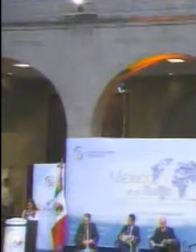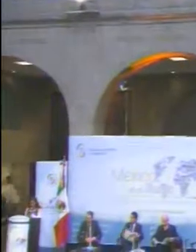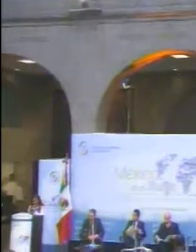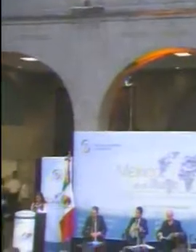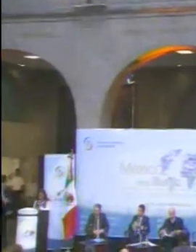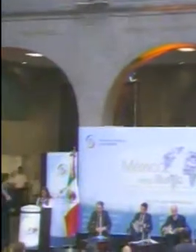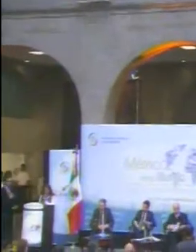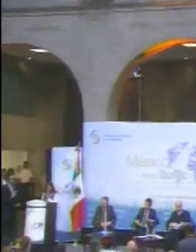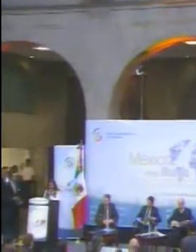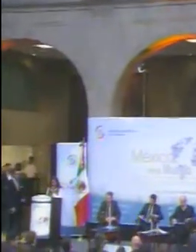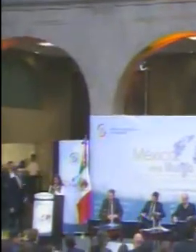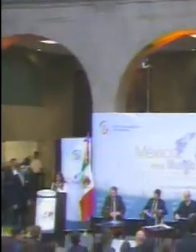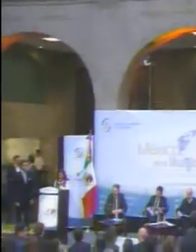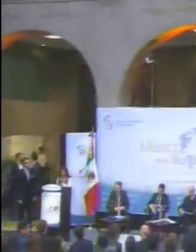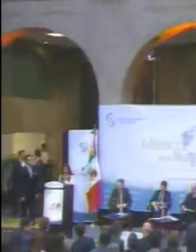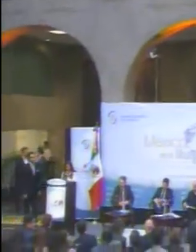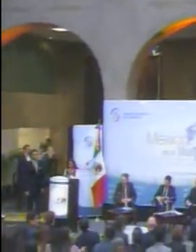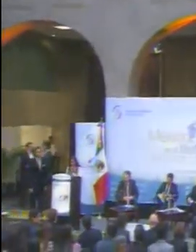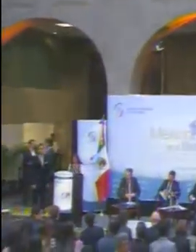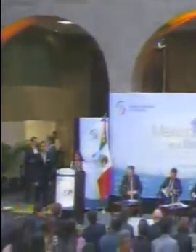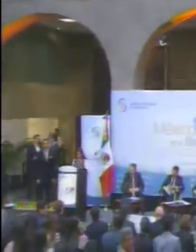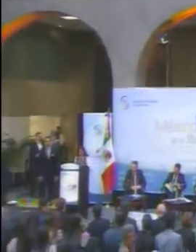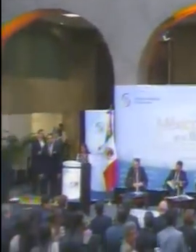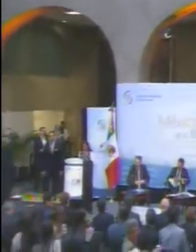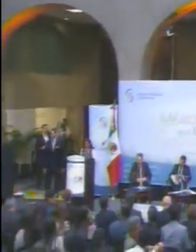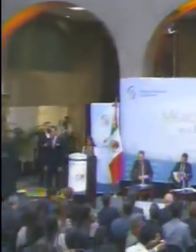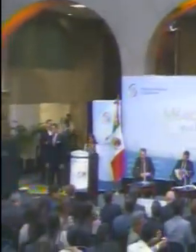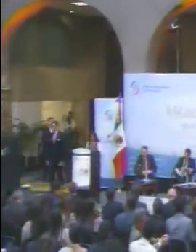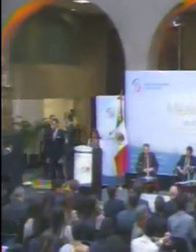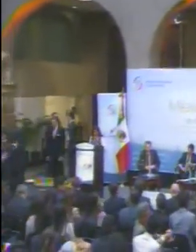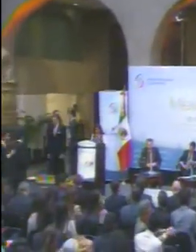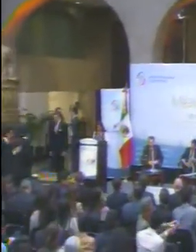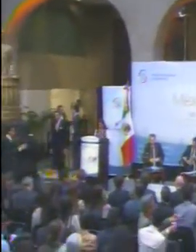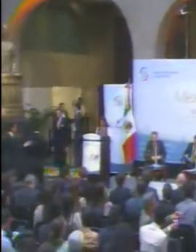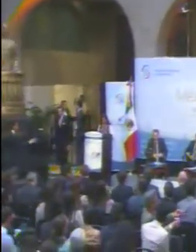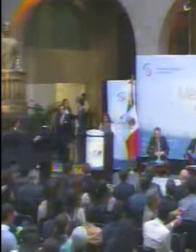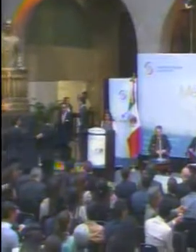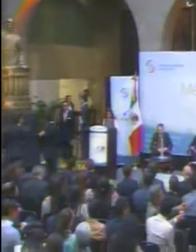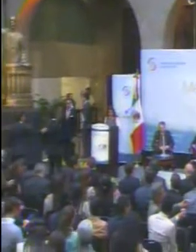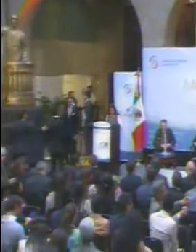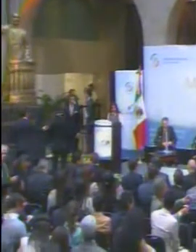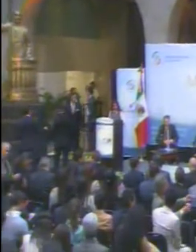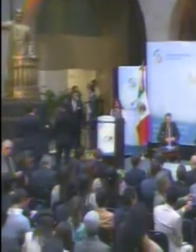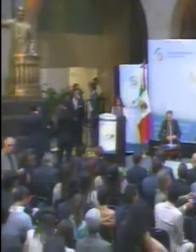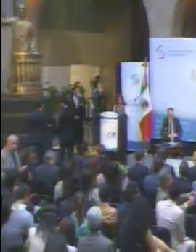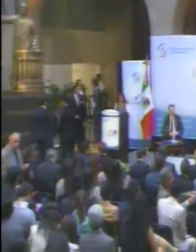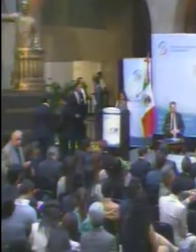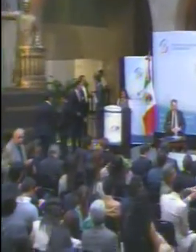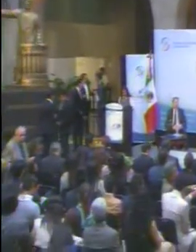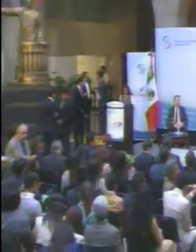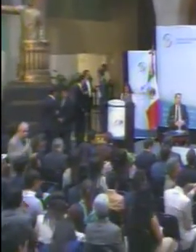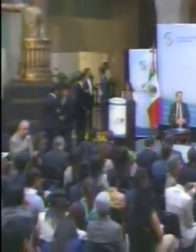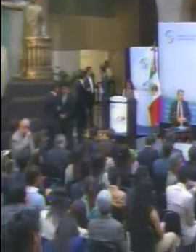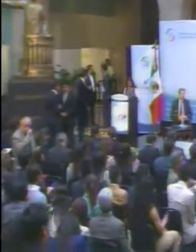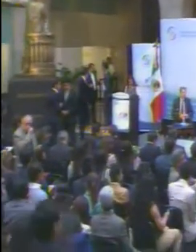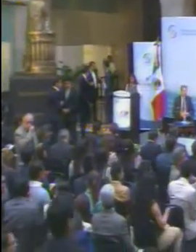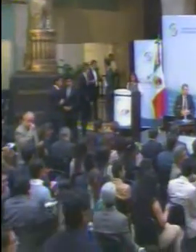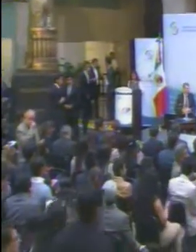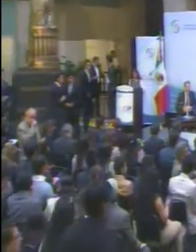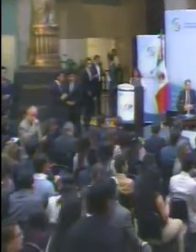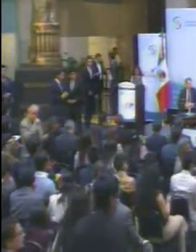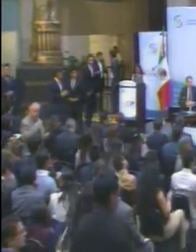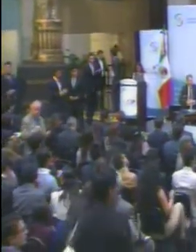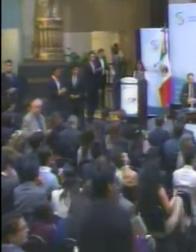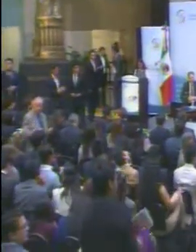participando en este encuentro interdisciplinario en donde distinguidas personalidades analizan las relaciones internacionales